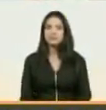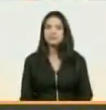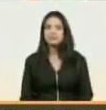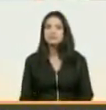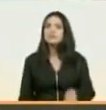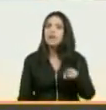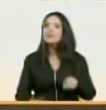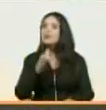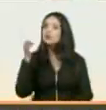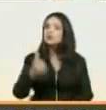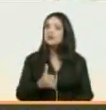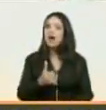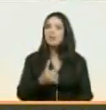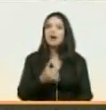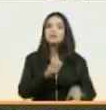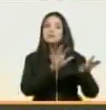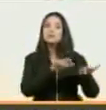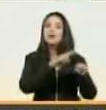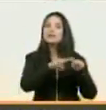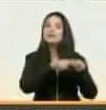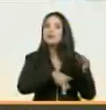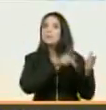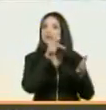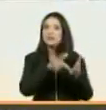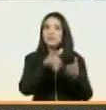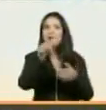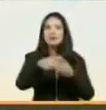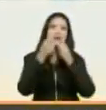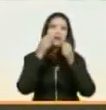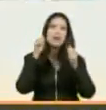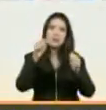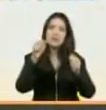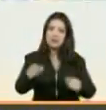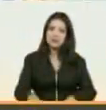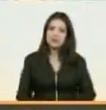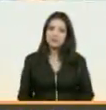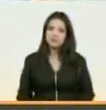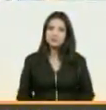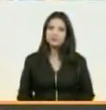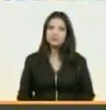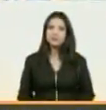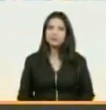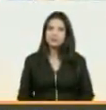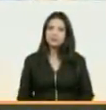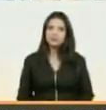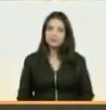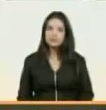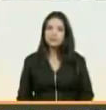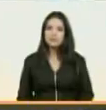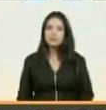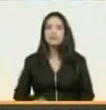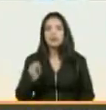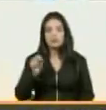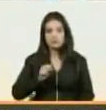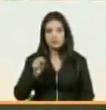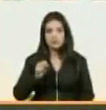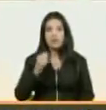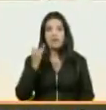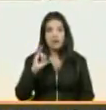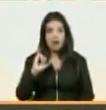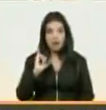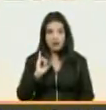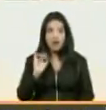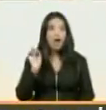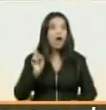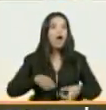y menores de edad en estas manifestaciones. ¿Cómo evalúa esto, diputado? ¿Significa atrocidades de la Guardia Nacional? Si existe y ha existido